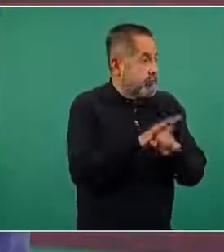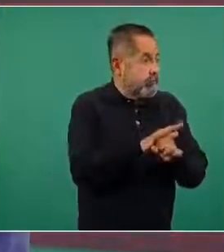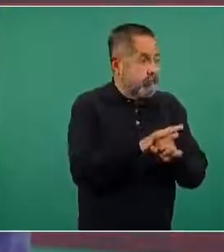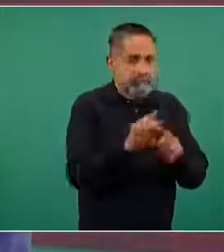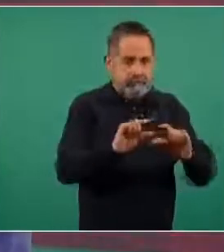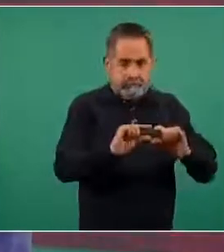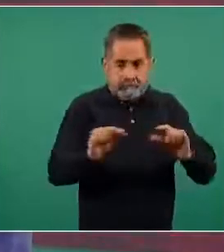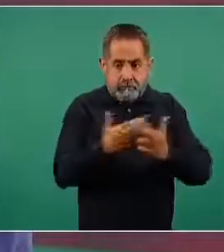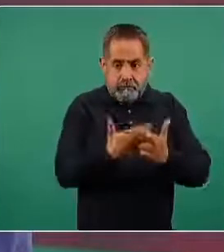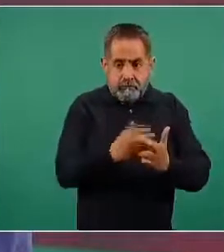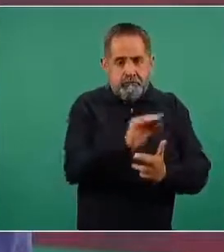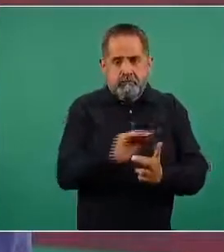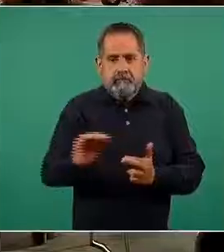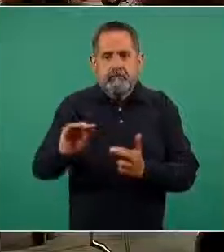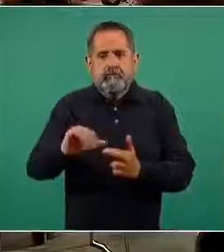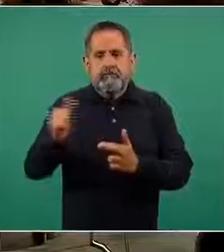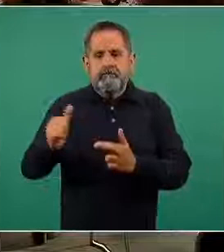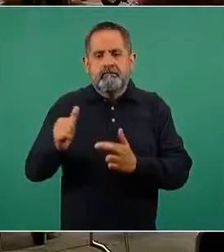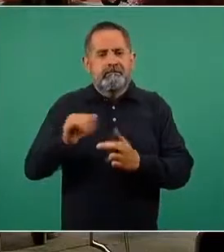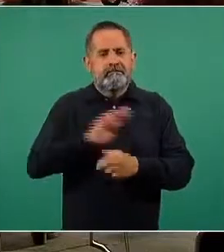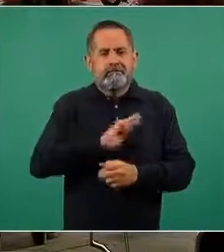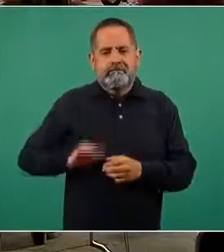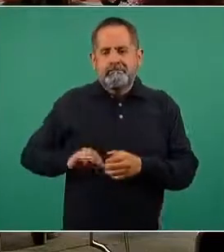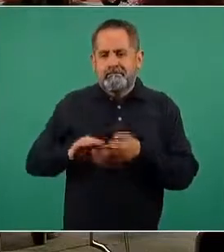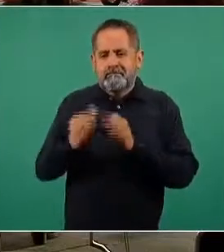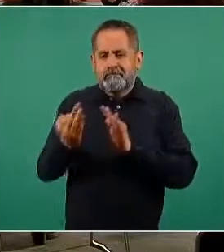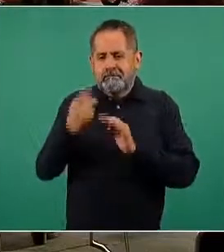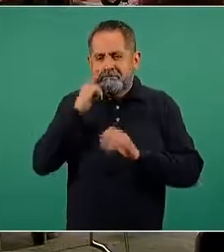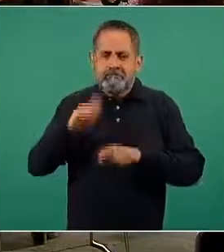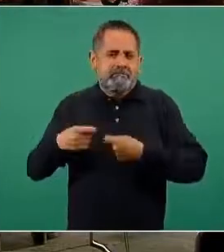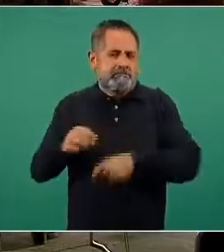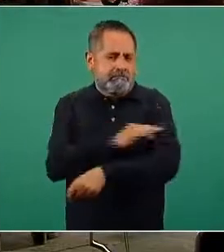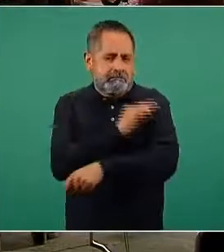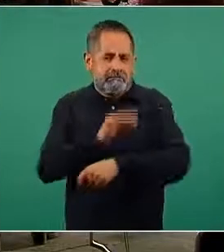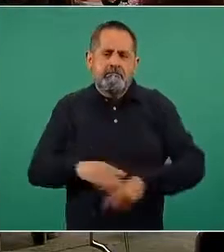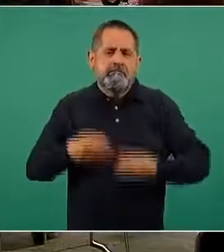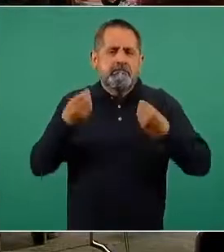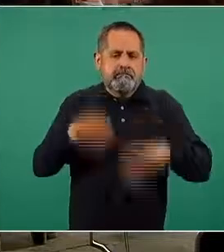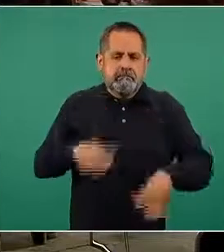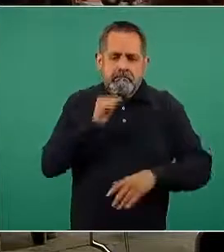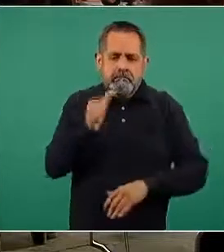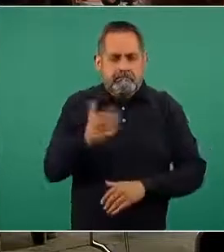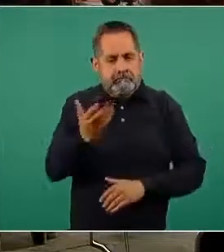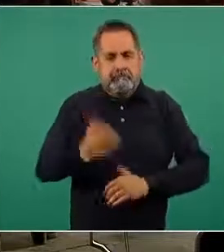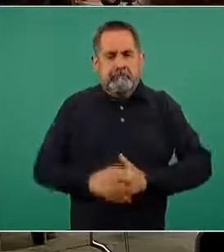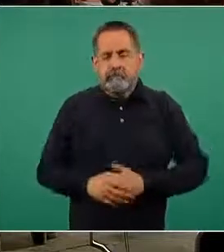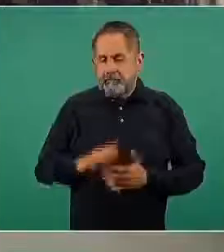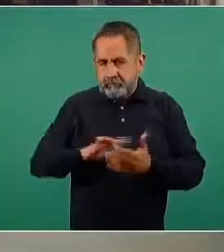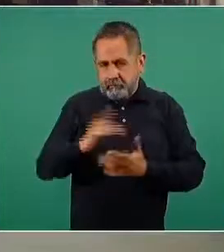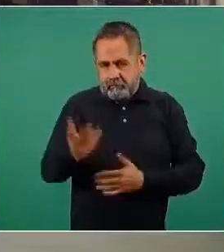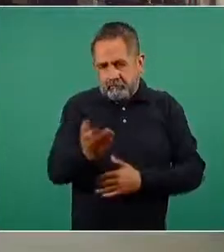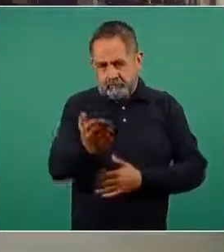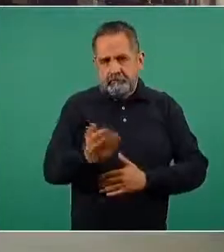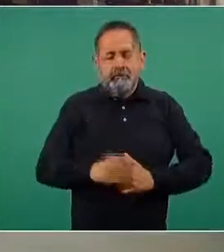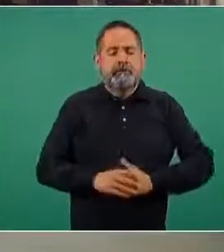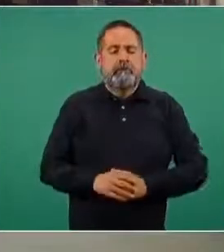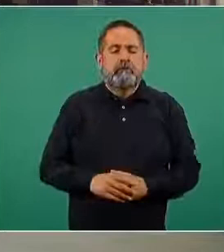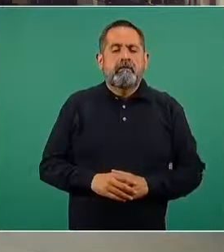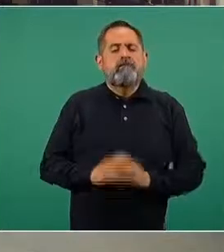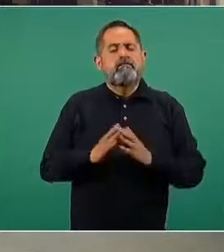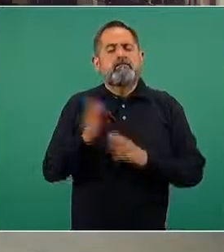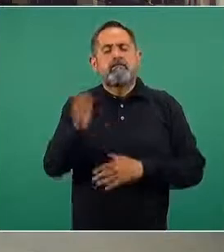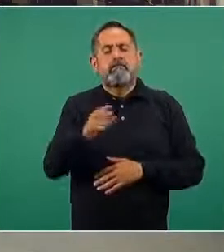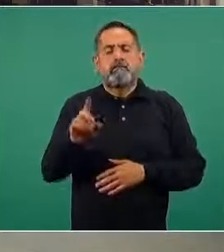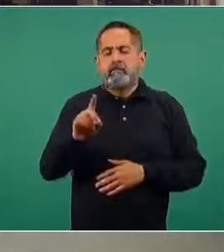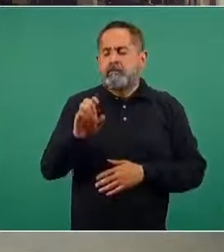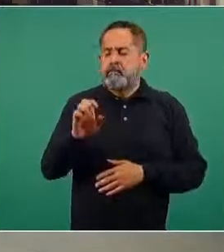ese esquema territorial y de modo que no se ha perdido ninguna vacuna por esta razón. Muchas gracias, Marco. Por favor,